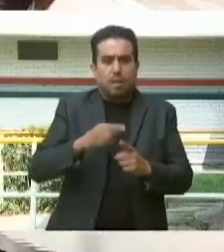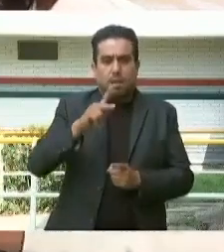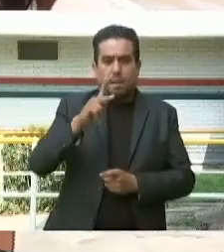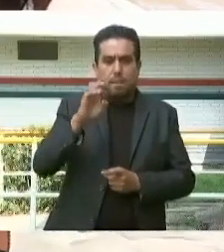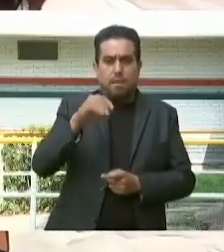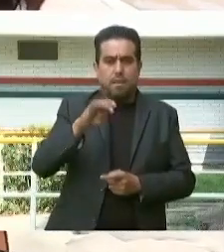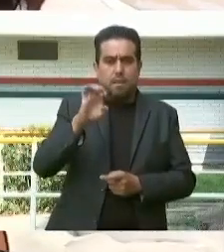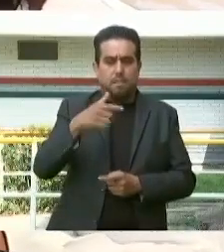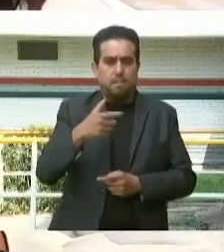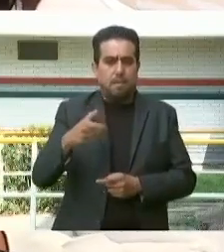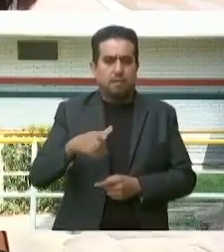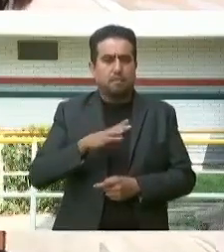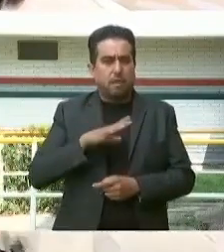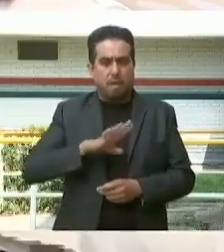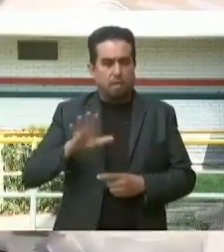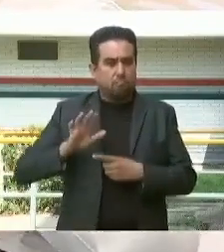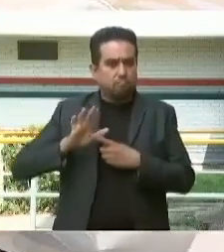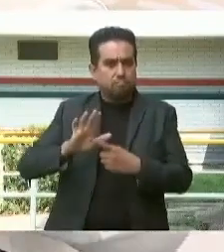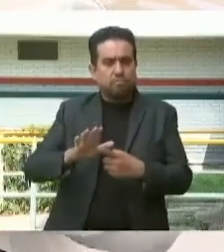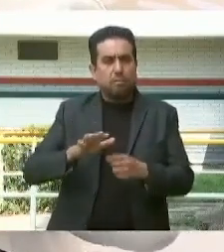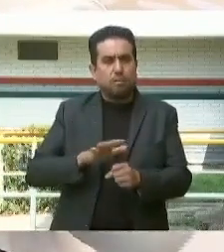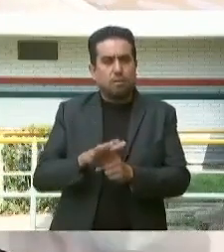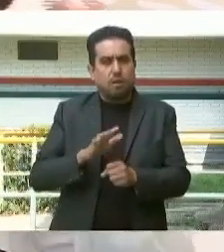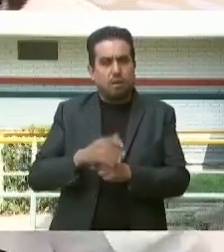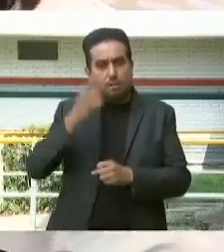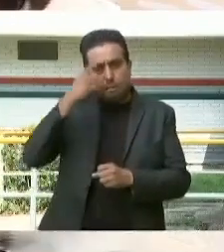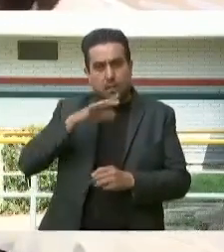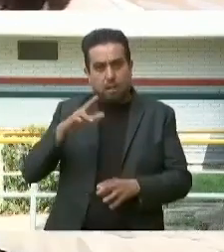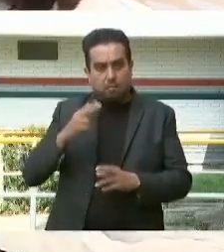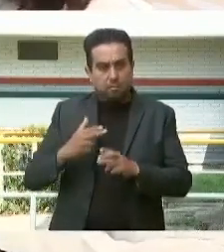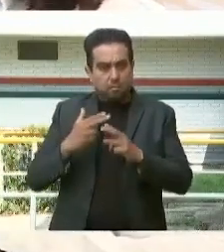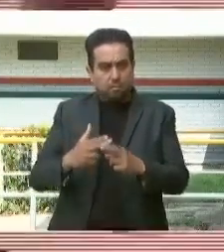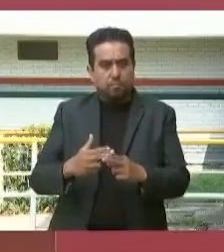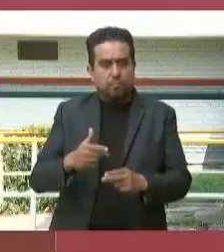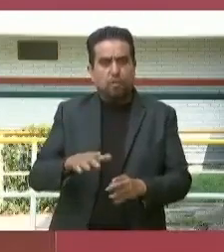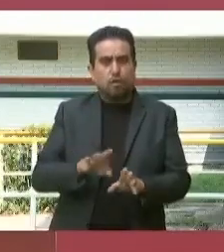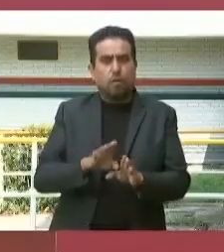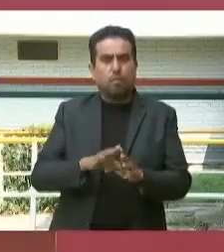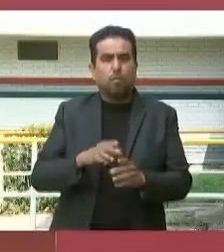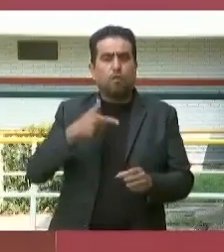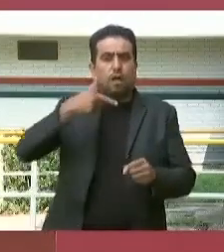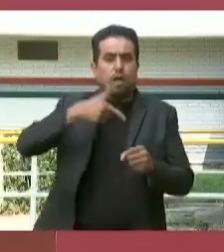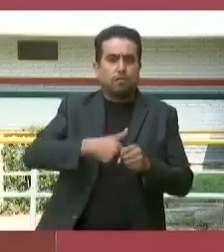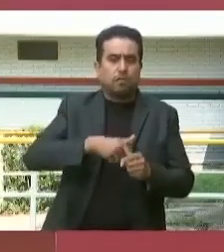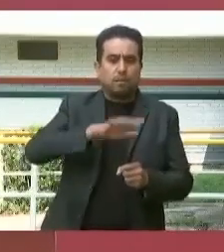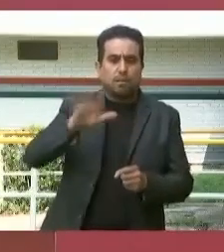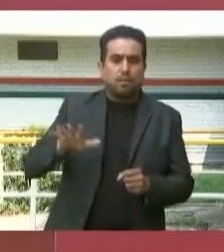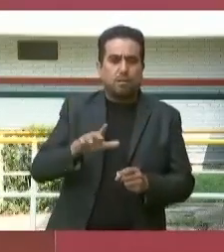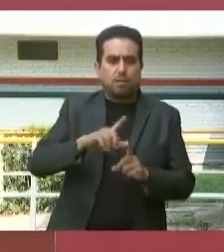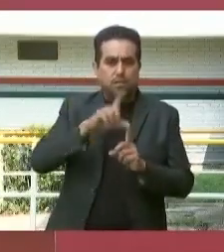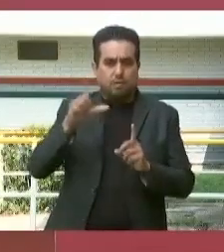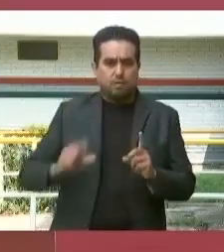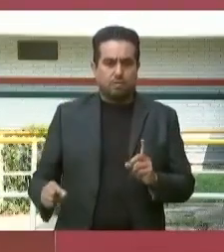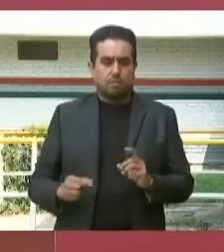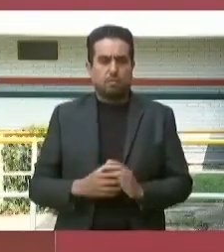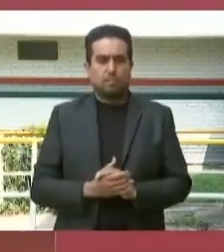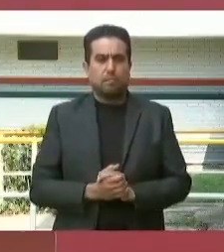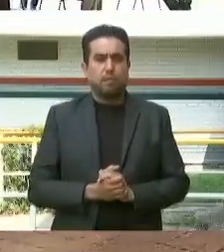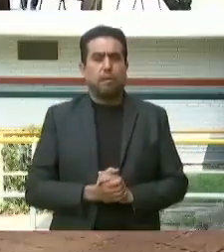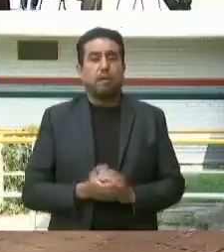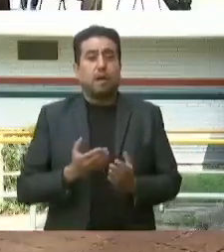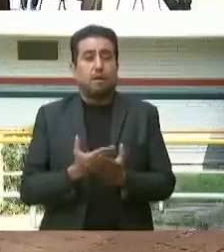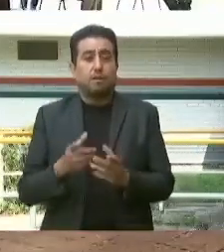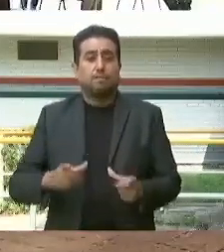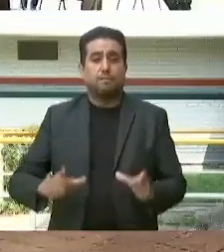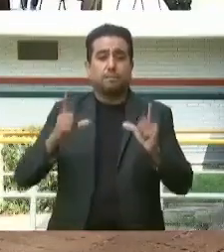ha manifestado para tener el adecuado balance de gasolinas en el país la que sigue la